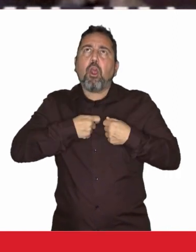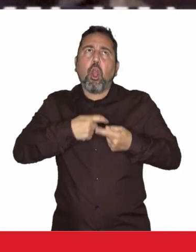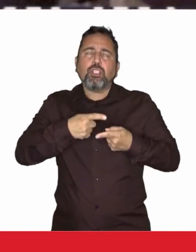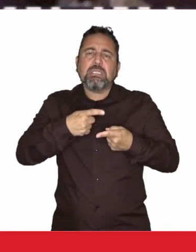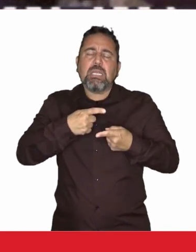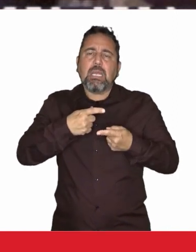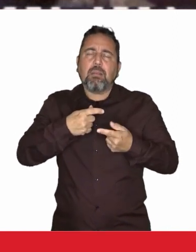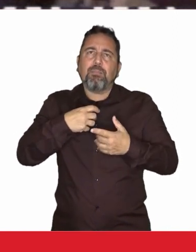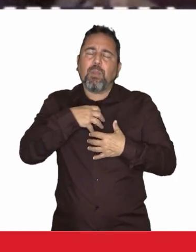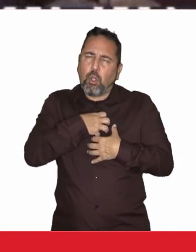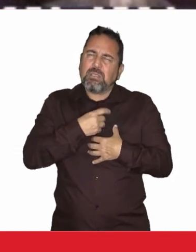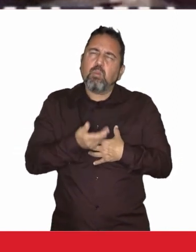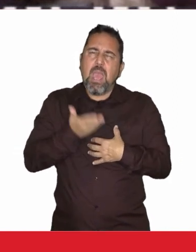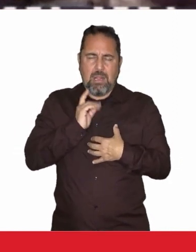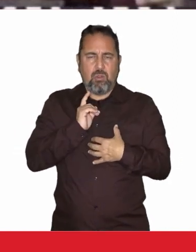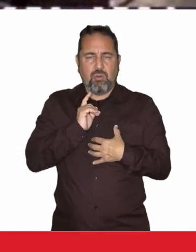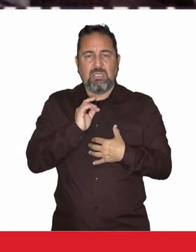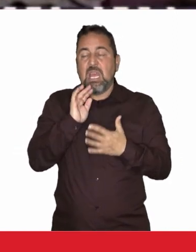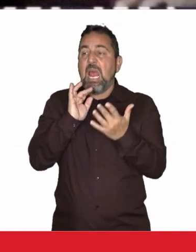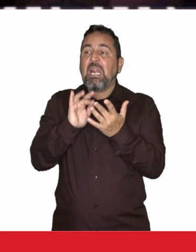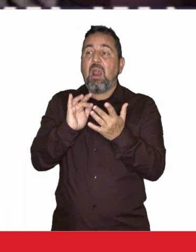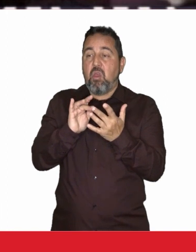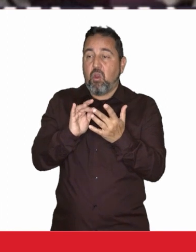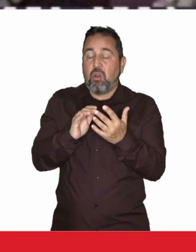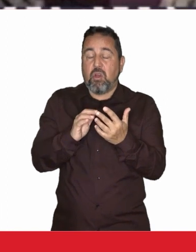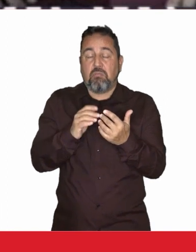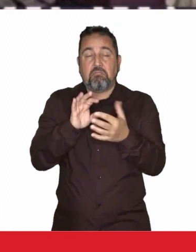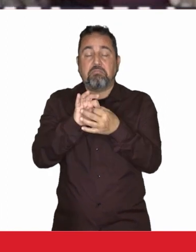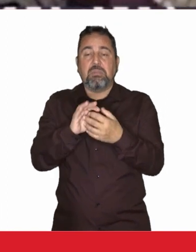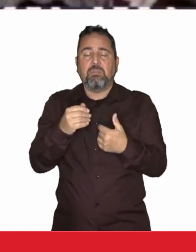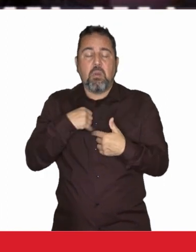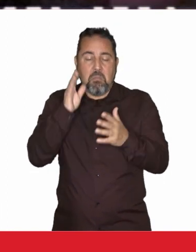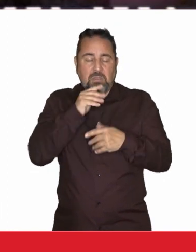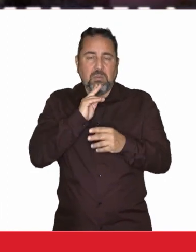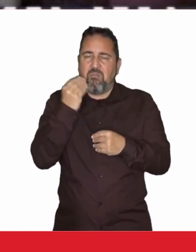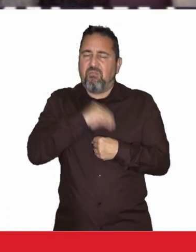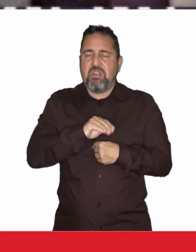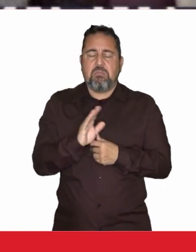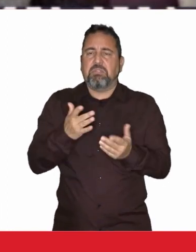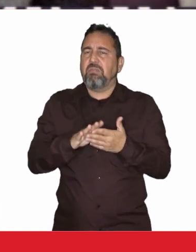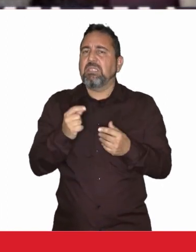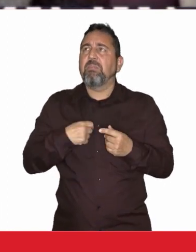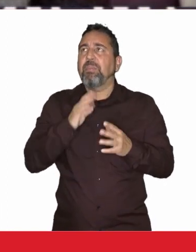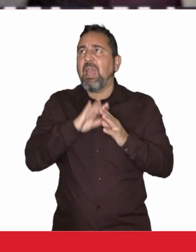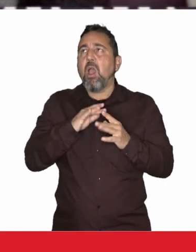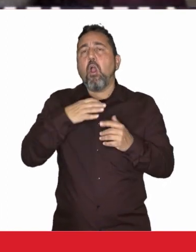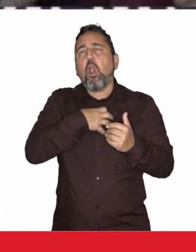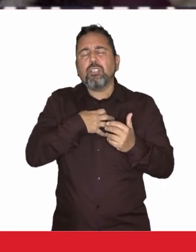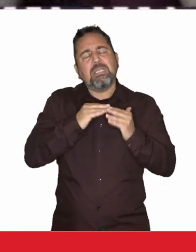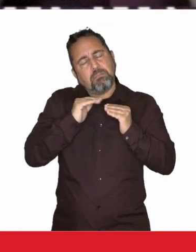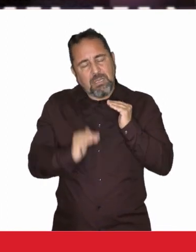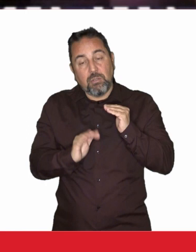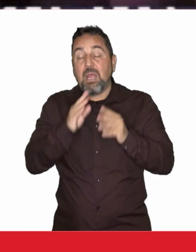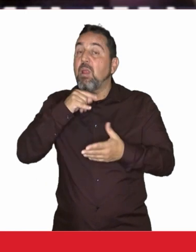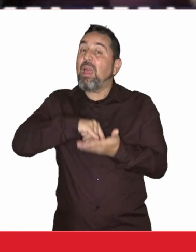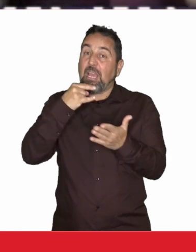alto. ¿Sí? Mientras que las relaciones mucho más de apenas existo son mucho más bajas. Ahora, dentro de eso,